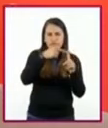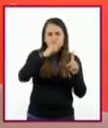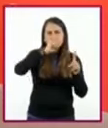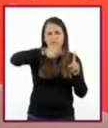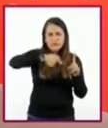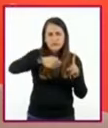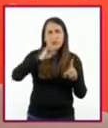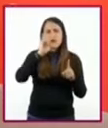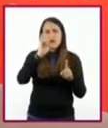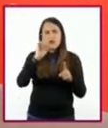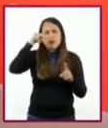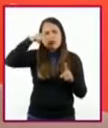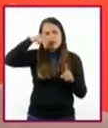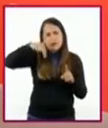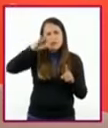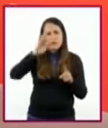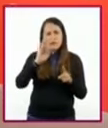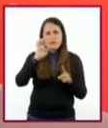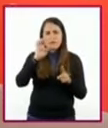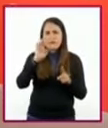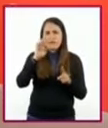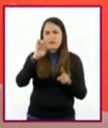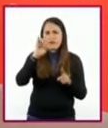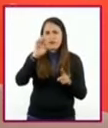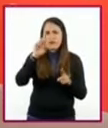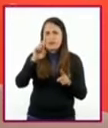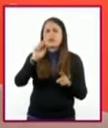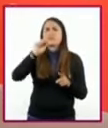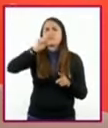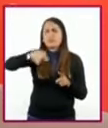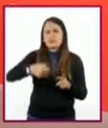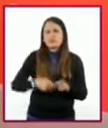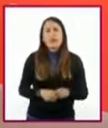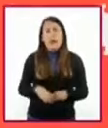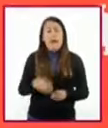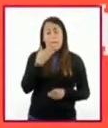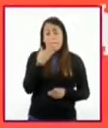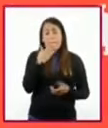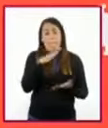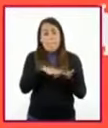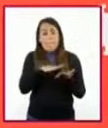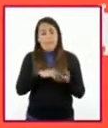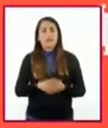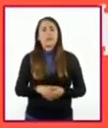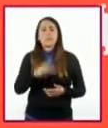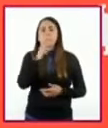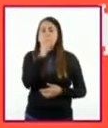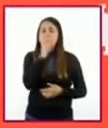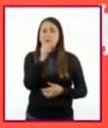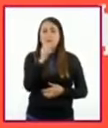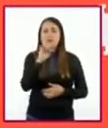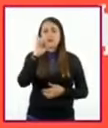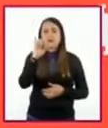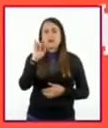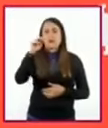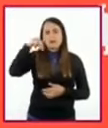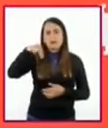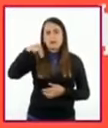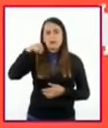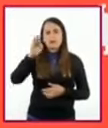inferir. Muy buena observación, profesor Rodolfo. Cuando nosotros les decimos